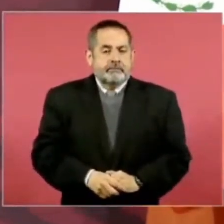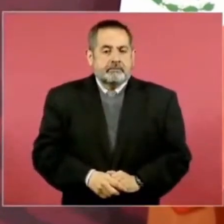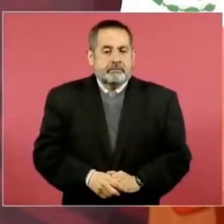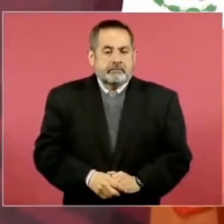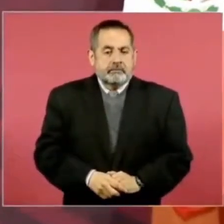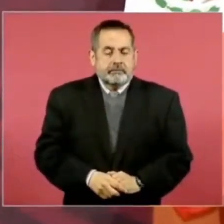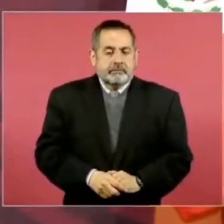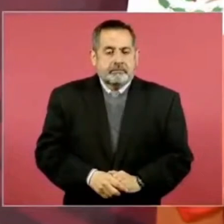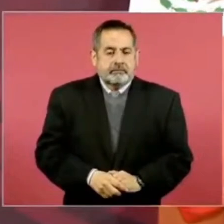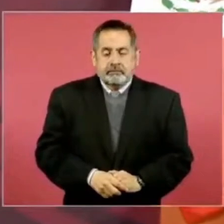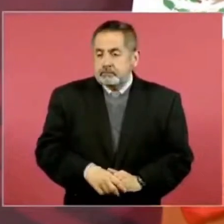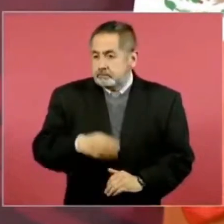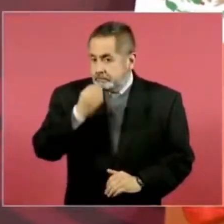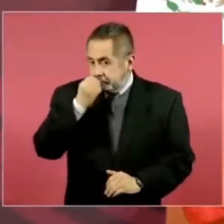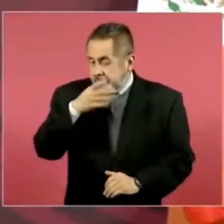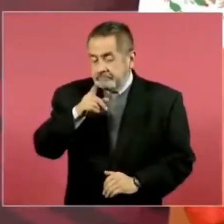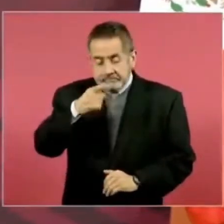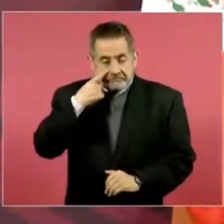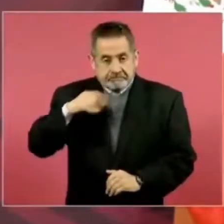a aumentar la inflación